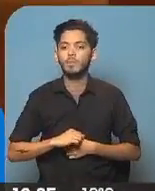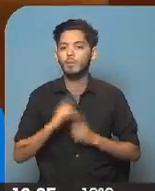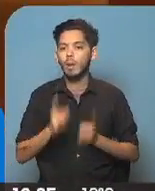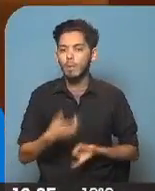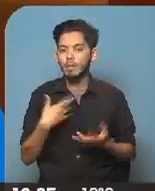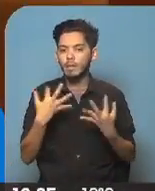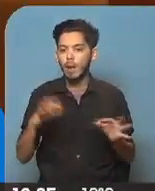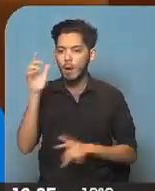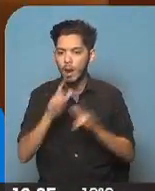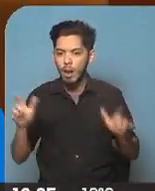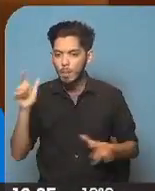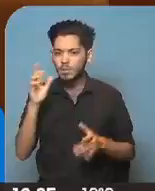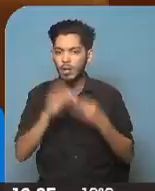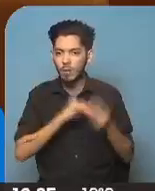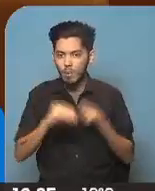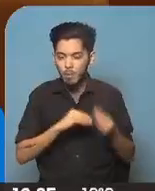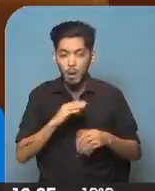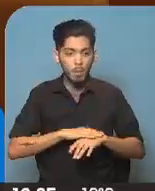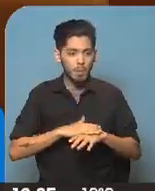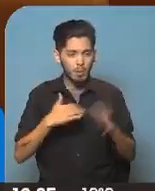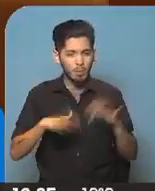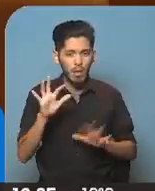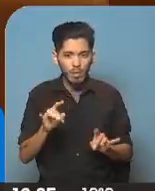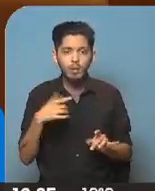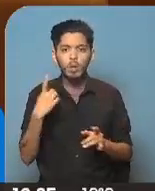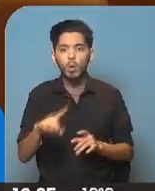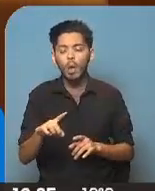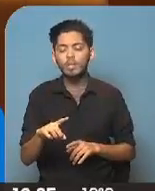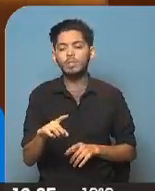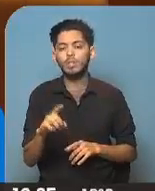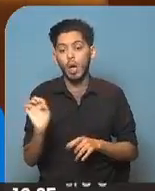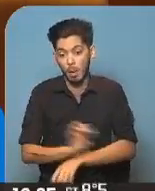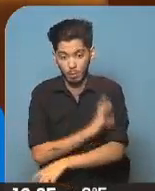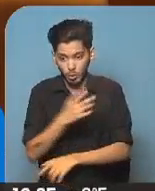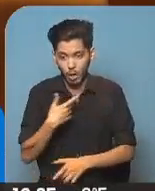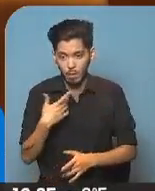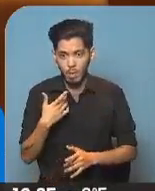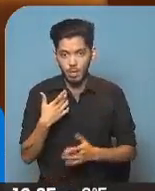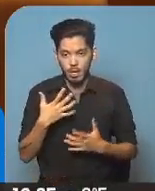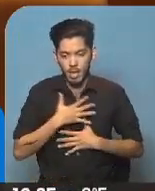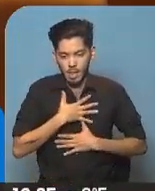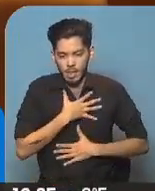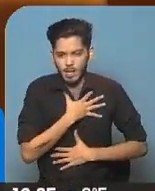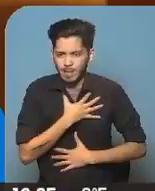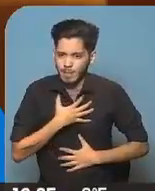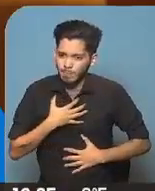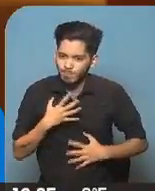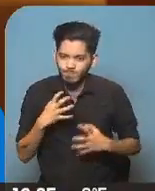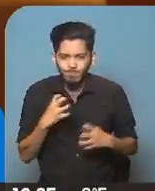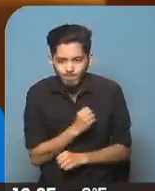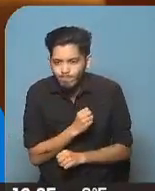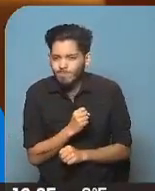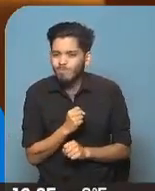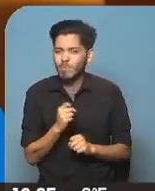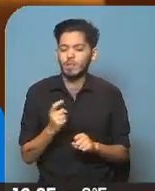familia tomar una decisión tan extrema más duro de un ser querido que emocionalmente no estamos preparados en ese momento para tomar una decisión